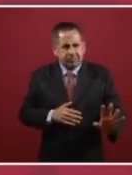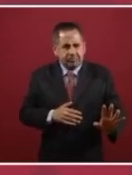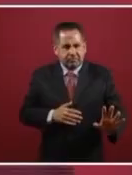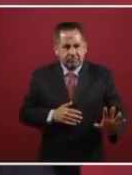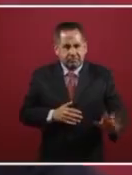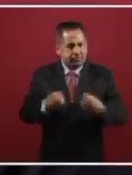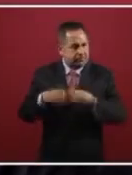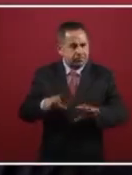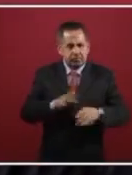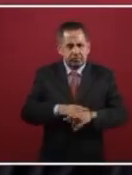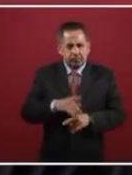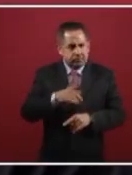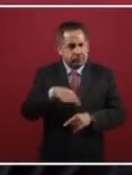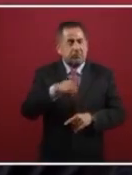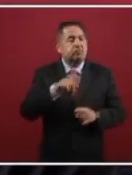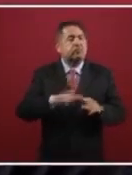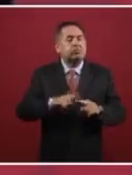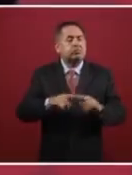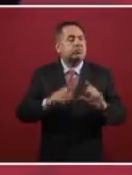y que se cuide